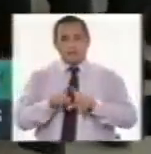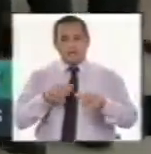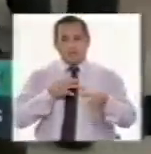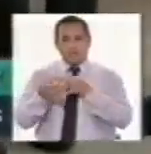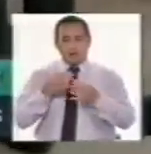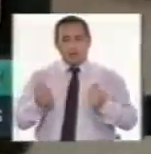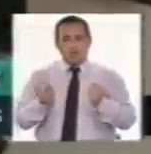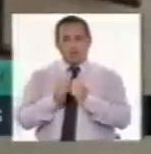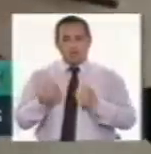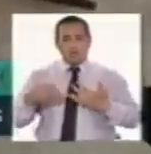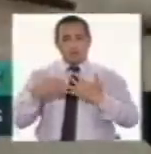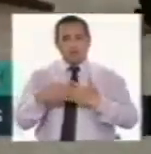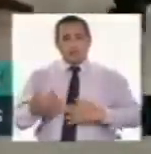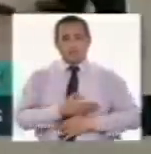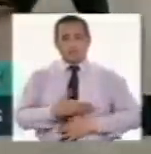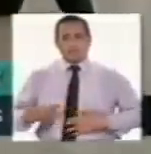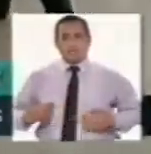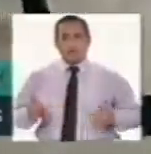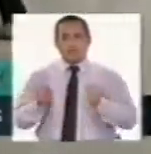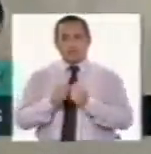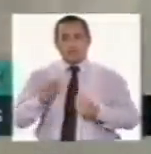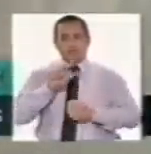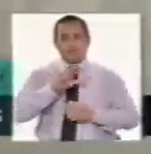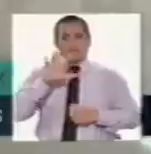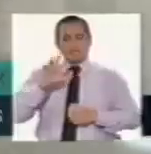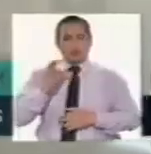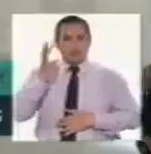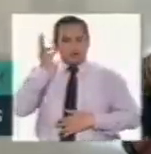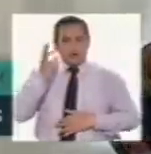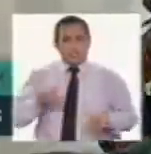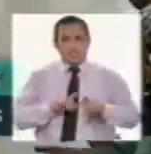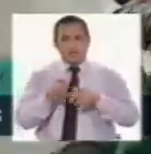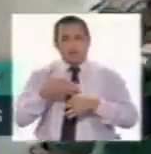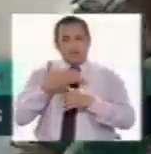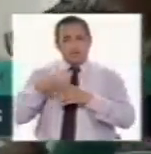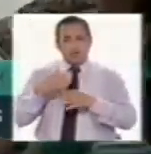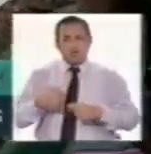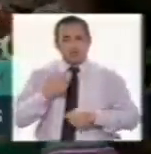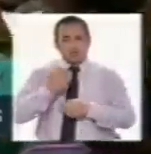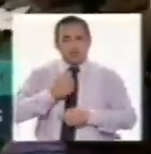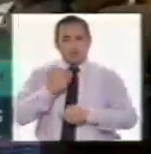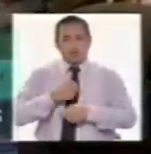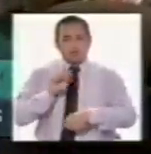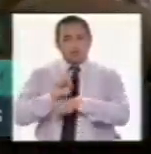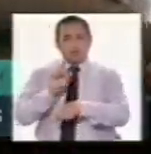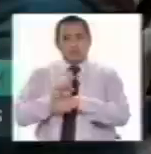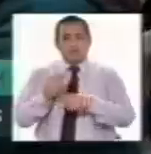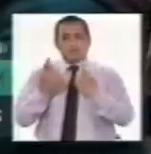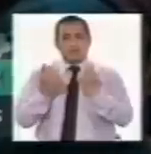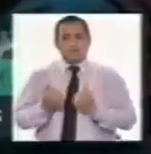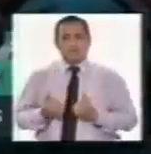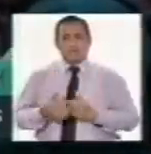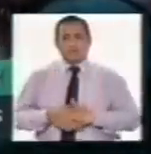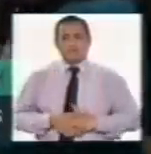tanto ella como la primera dama acompañaron a 35 mujeres que participaron de un taller sobre educación